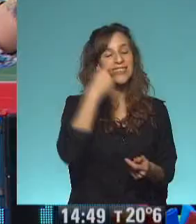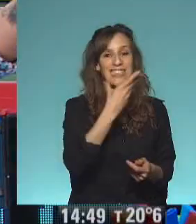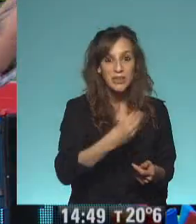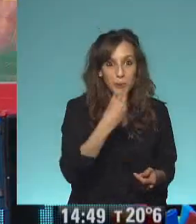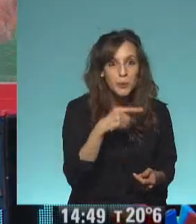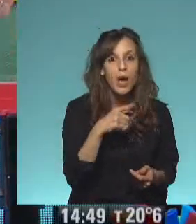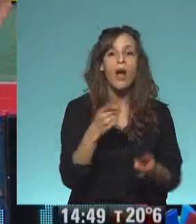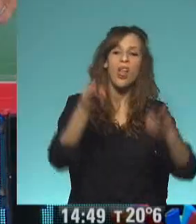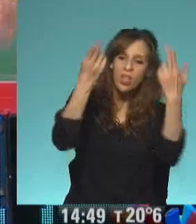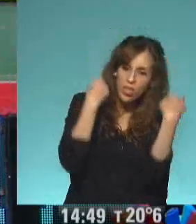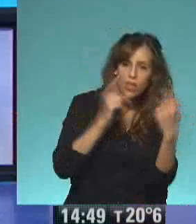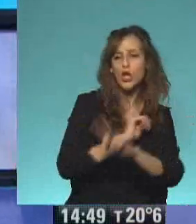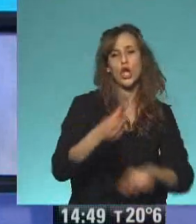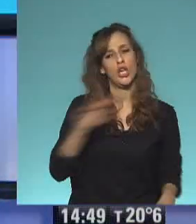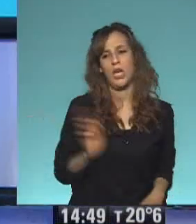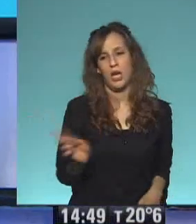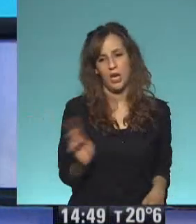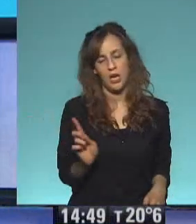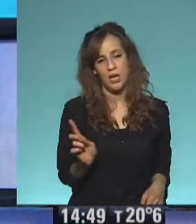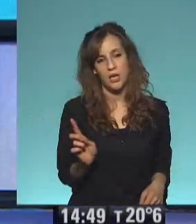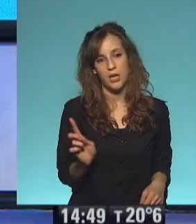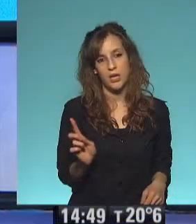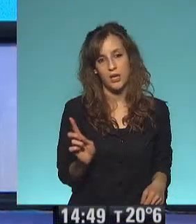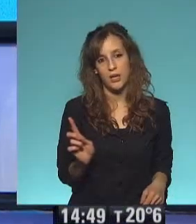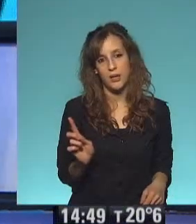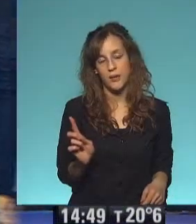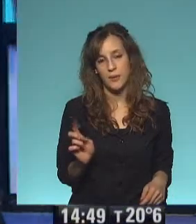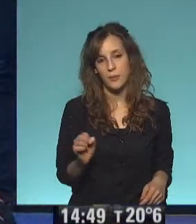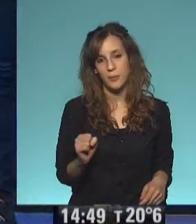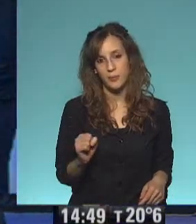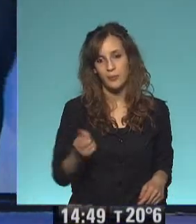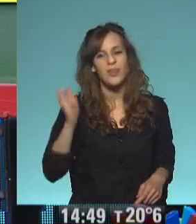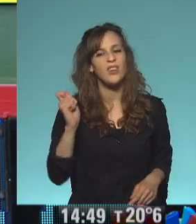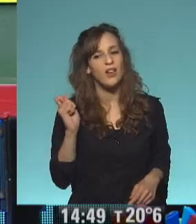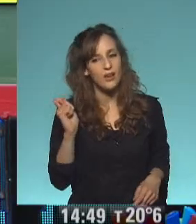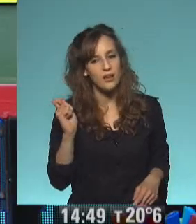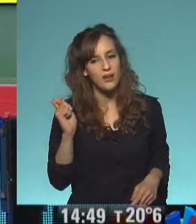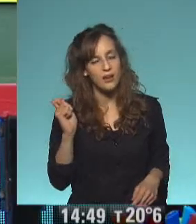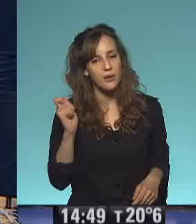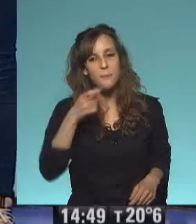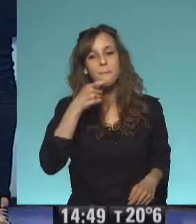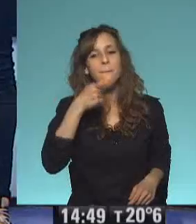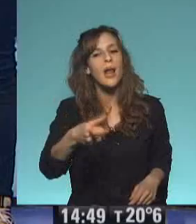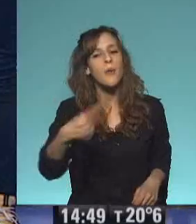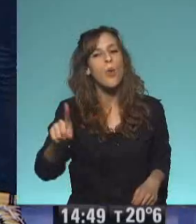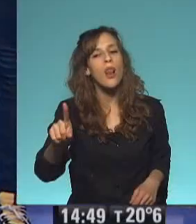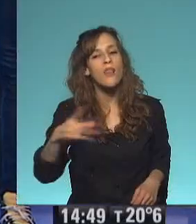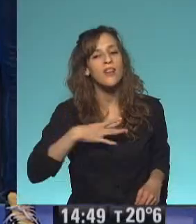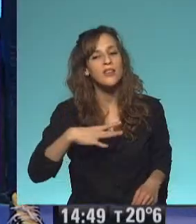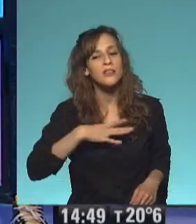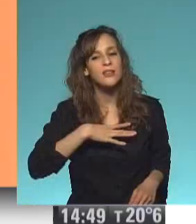La chiva no quiere salir de ahí. Y la respuesta es... ¿Quién era él? Es la que no me gusta a mí. ¿Qué? Hay que llamar al...